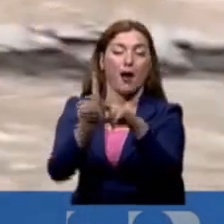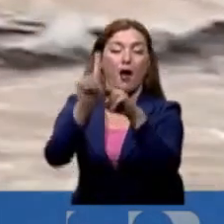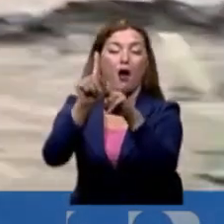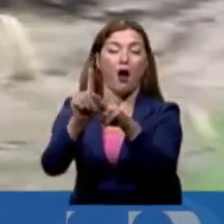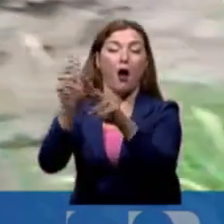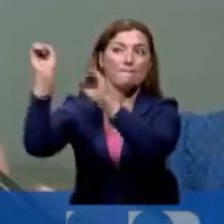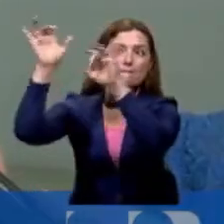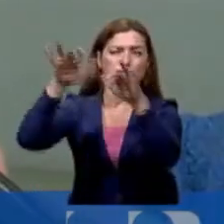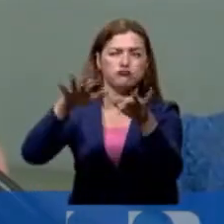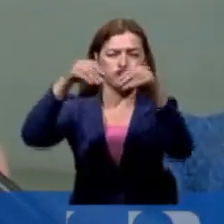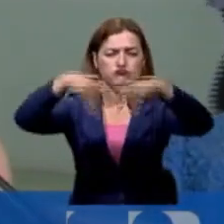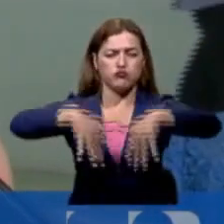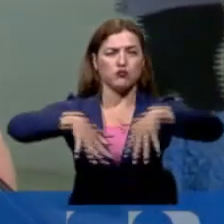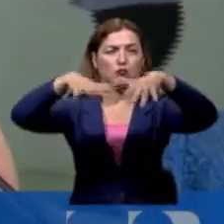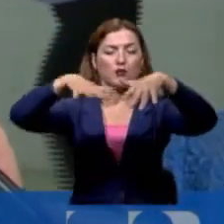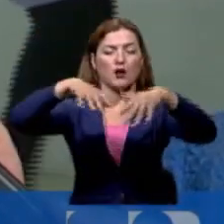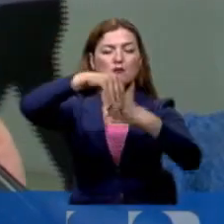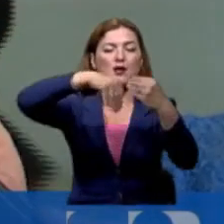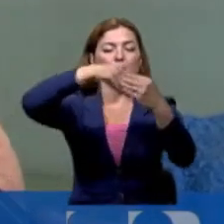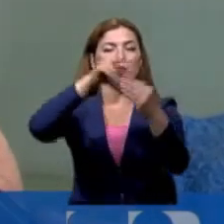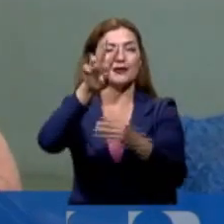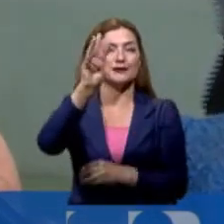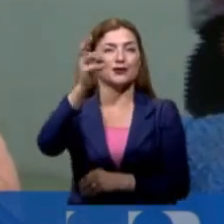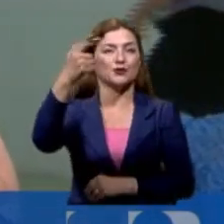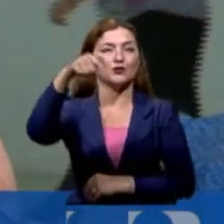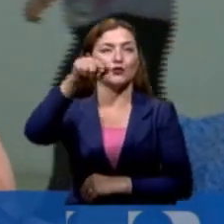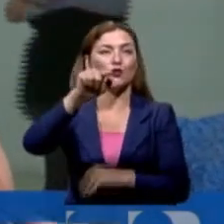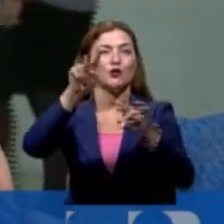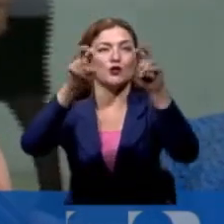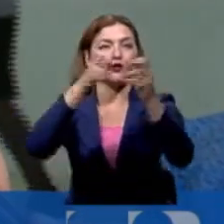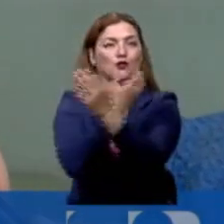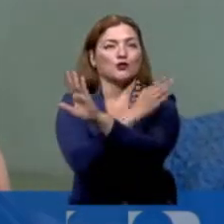de Monjas, la Quebrada del Payaso y en las laderas del Pichincha.